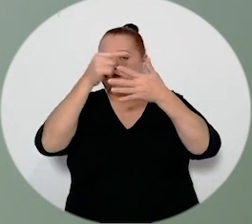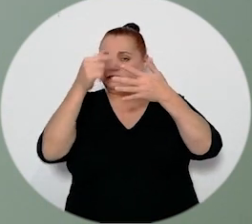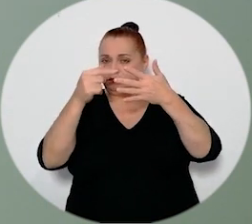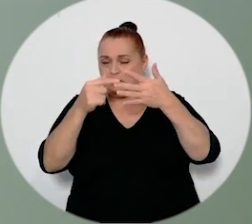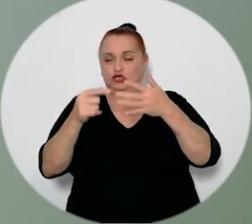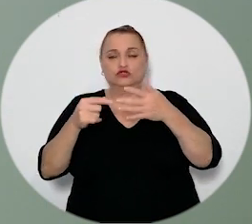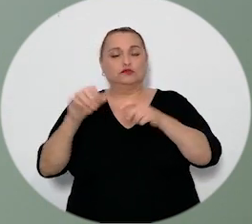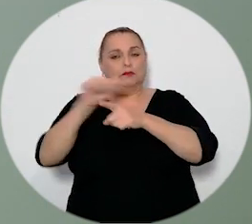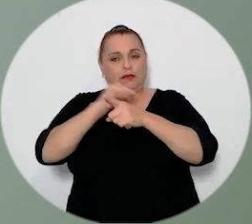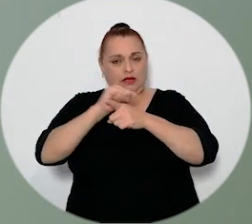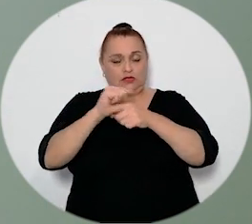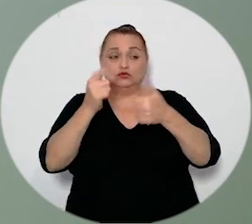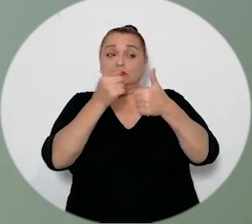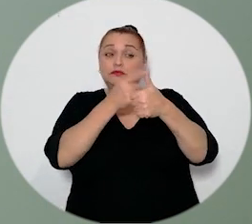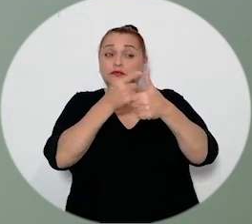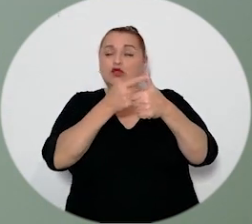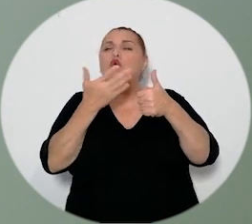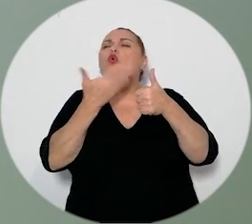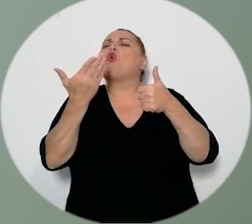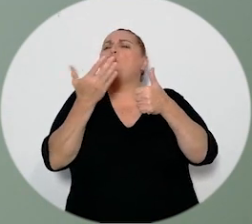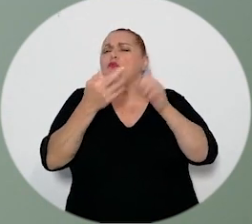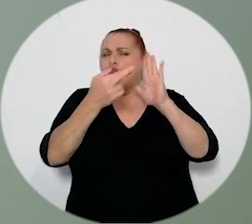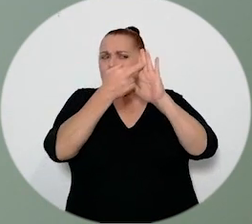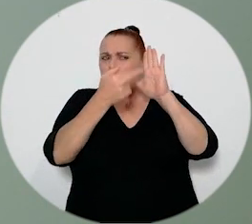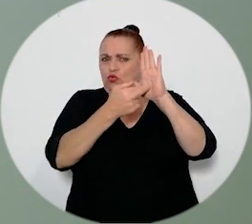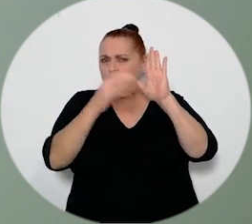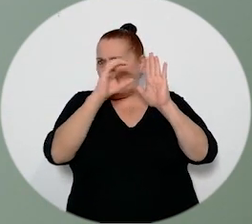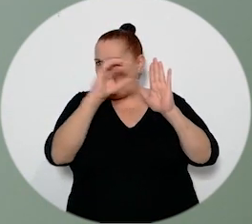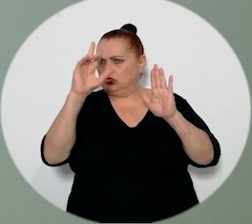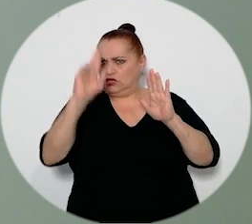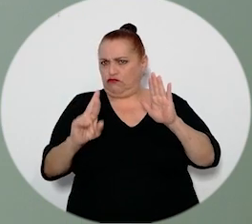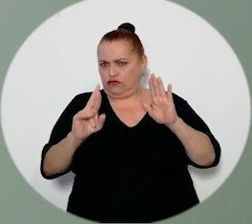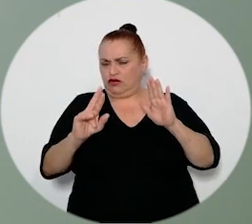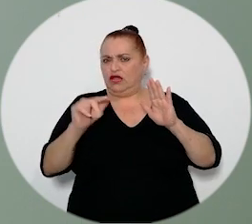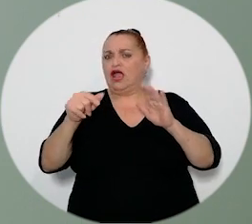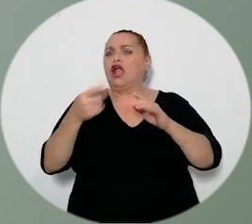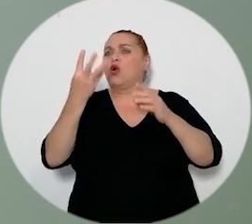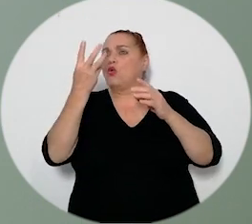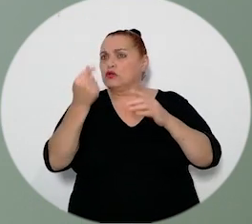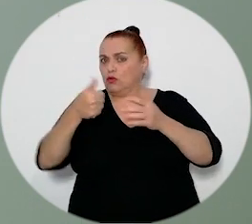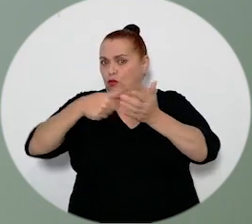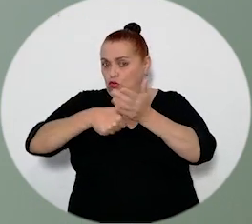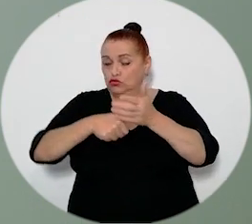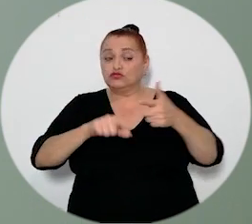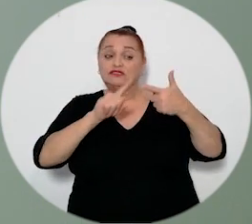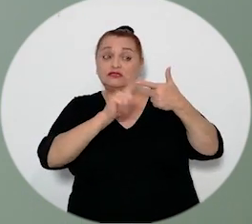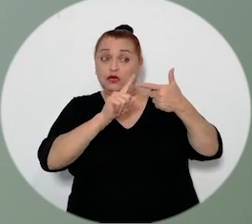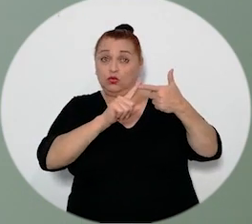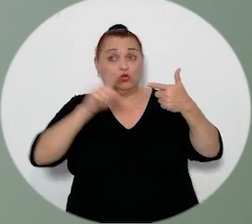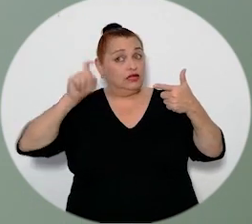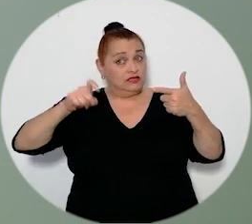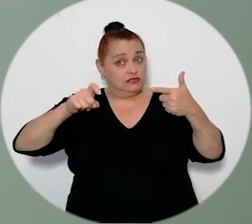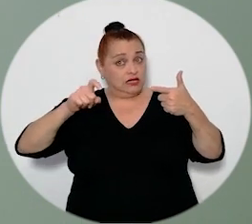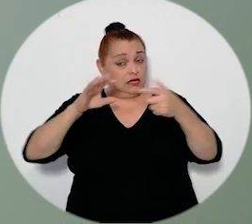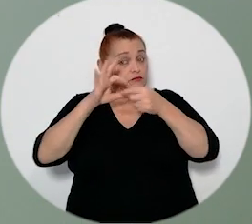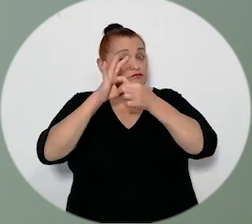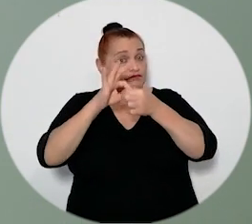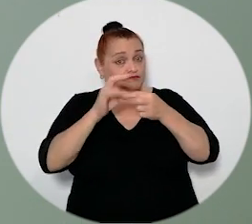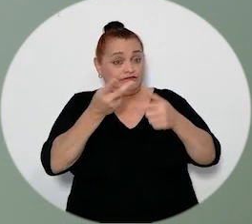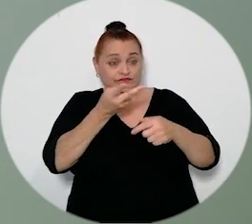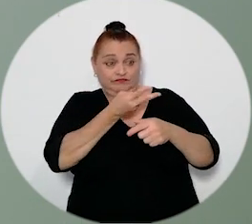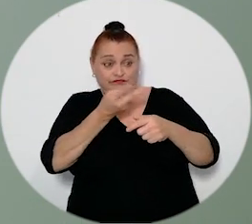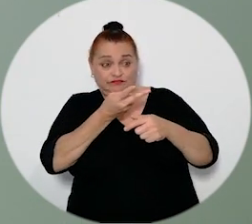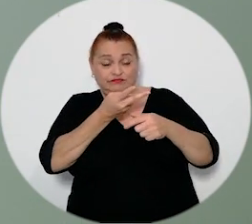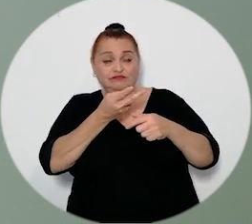abordar. El primero es cómo se regula en Costa Rica el escrutinio de los votos. Y el segundo, necesariamente conectado con el